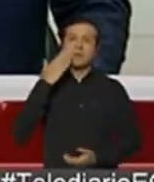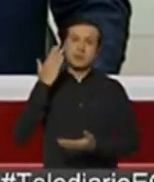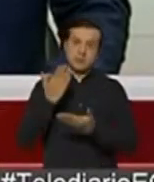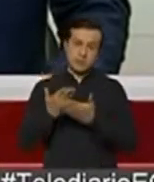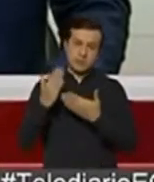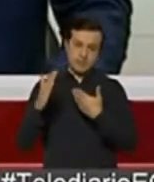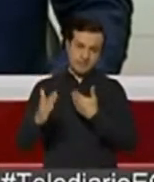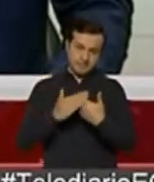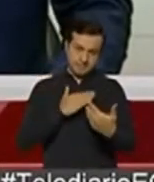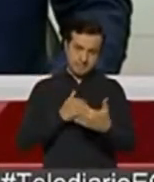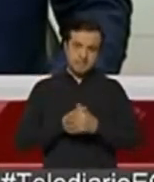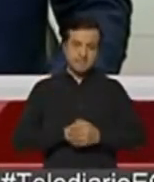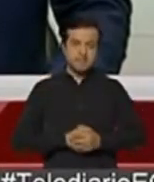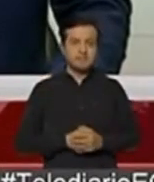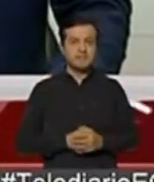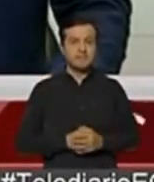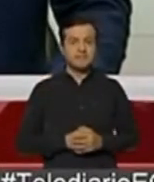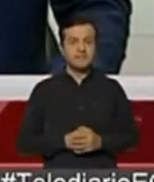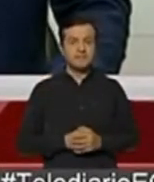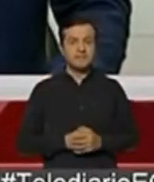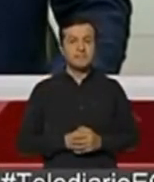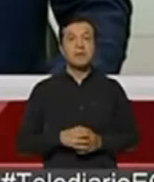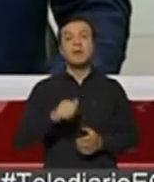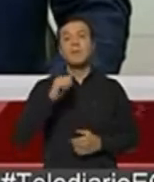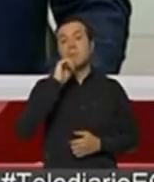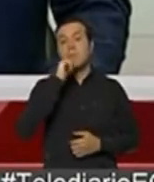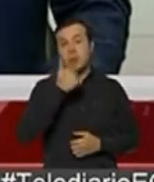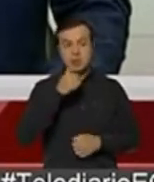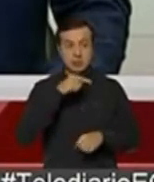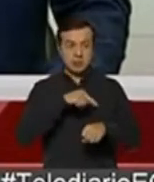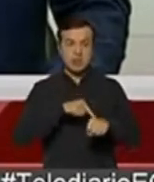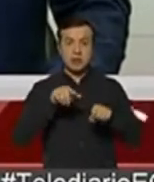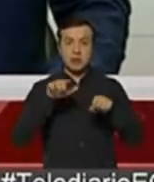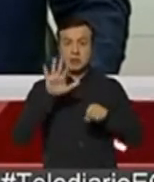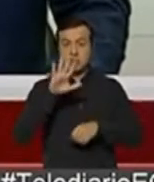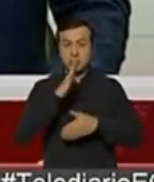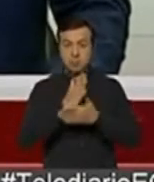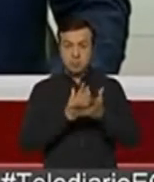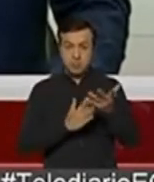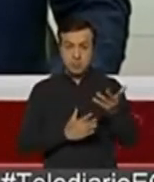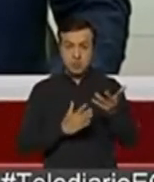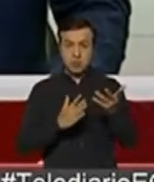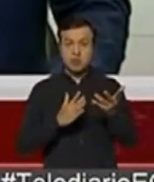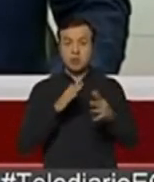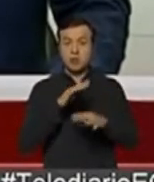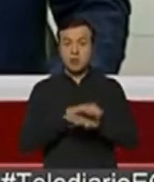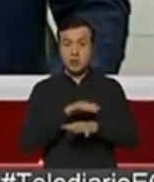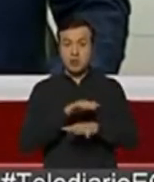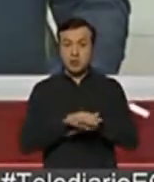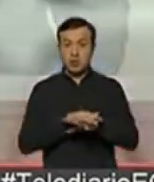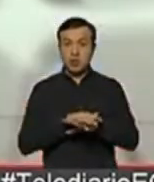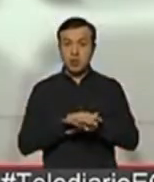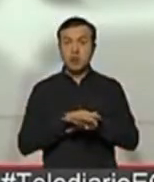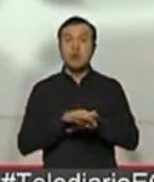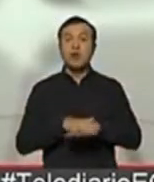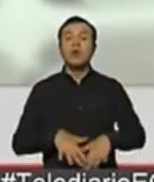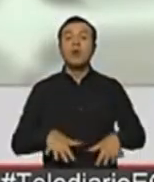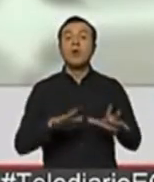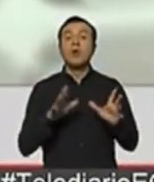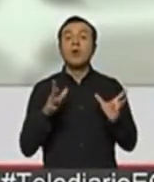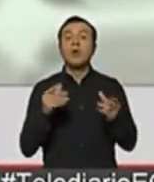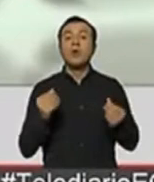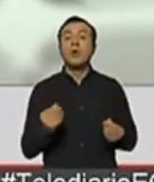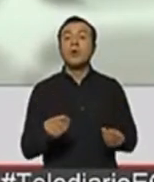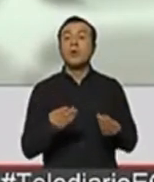la invitación. El día de mañana a las 5:30 de la tarde en el Hotel Wyndham contaremos con el Foro de Finanzas